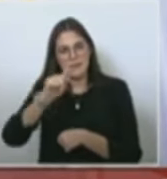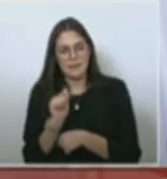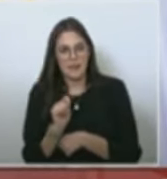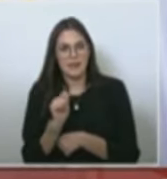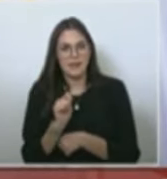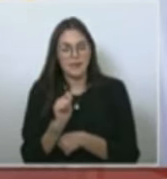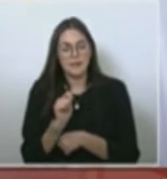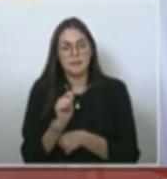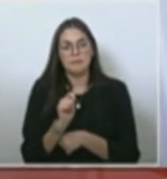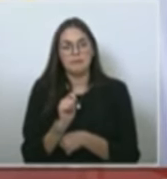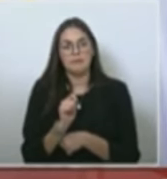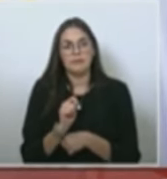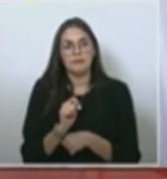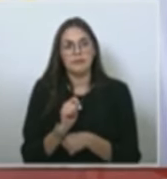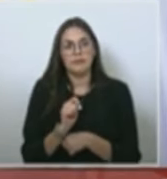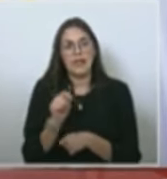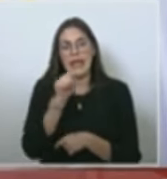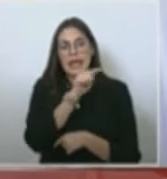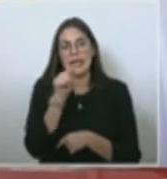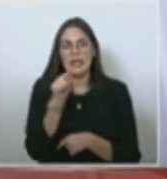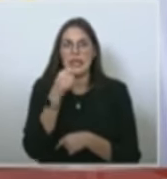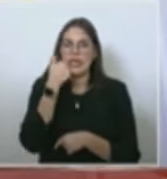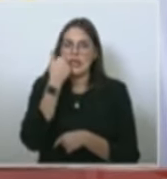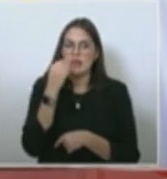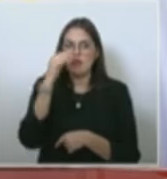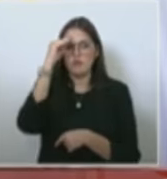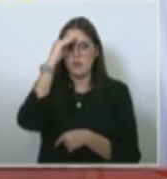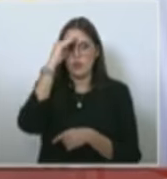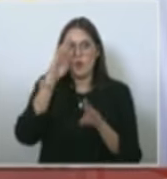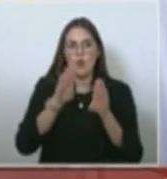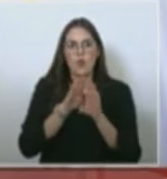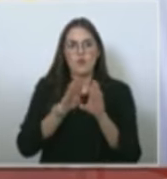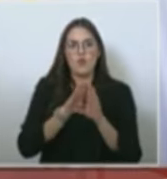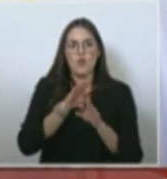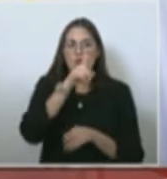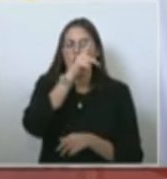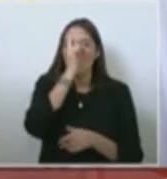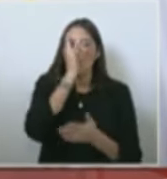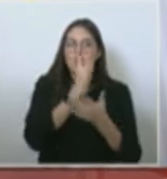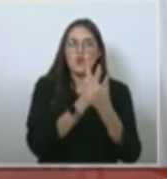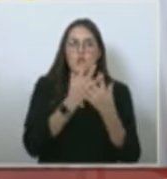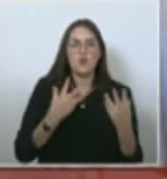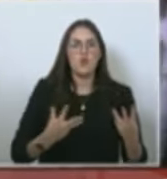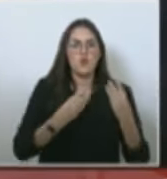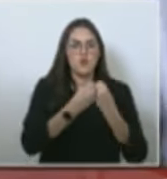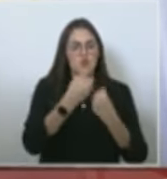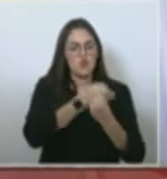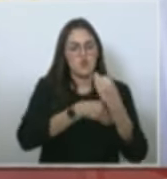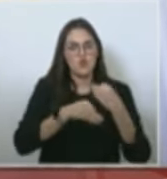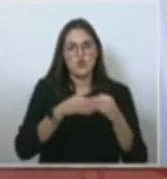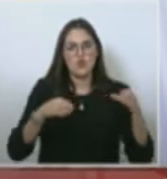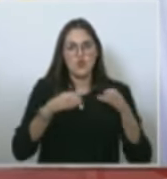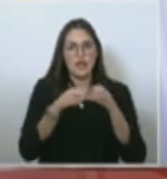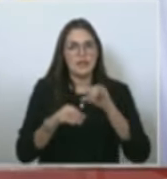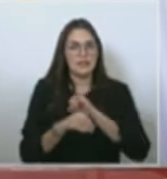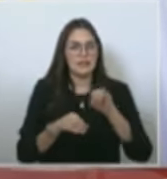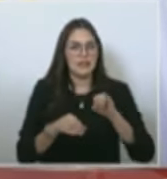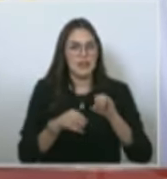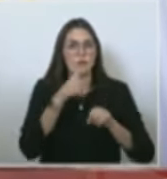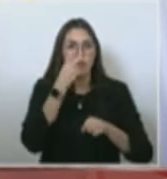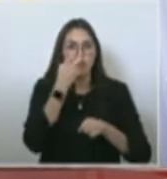Trabajadores buscó la unificación de la izquierda. Y el Partido Mexicano de los Trabajadores